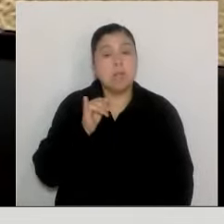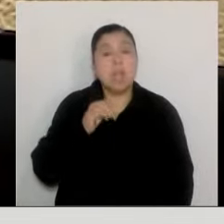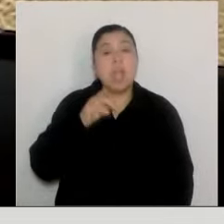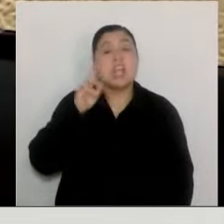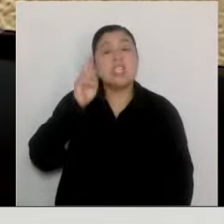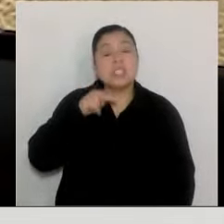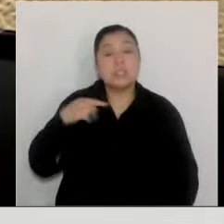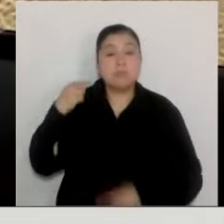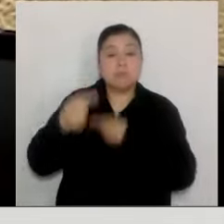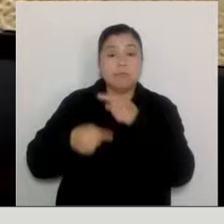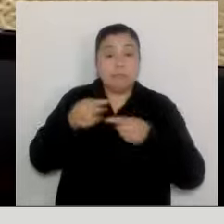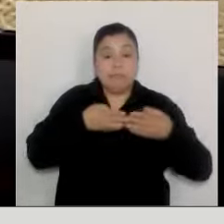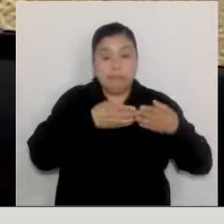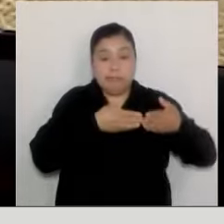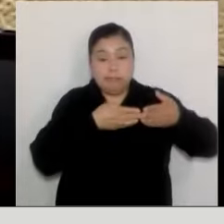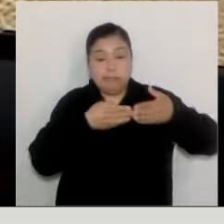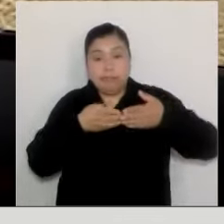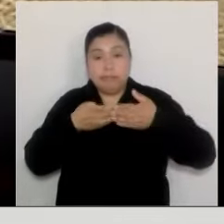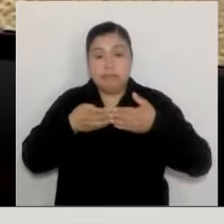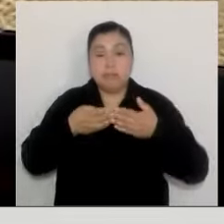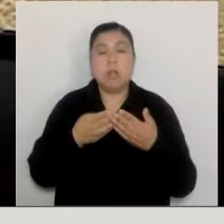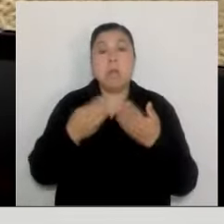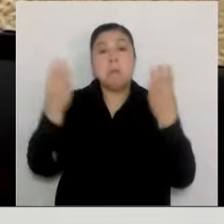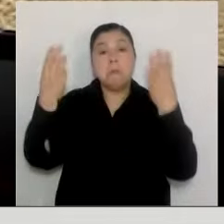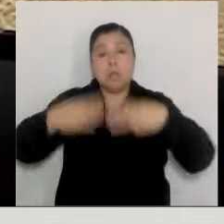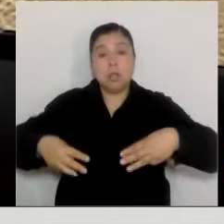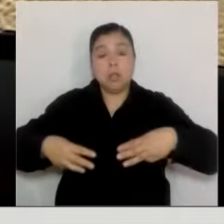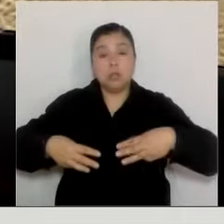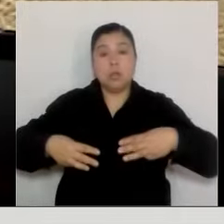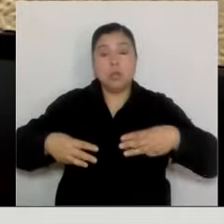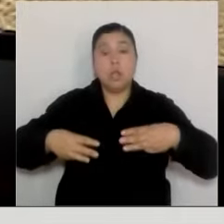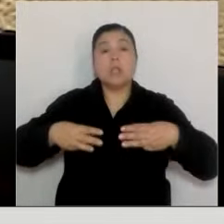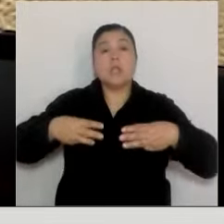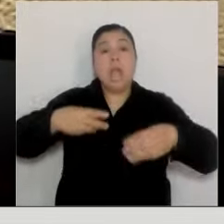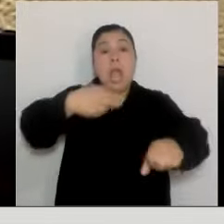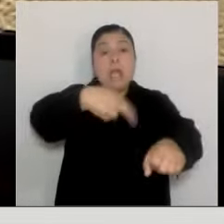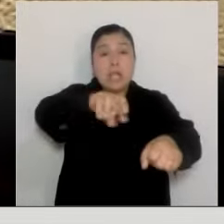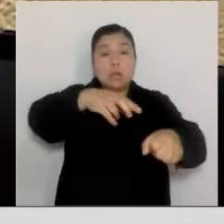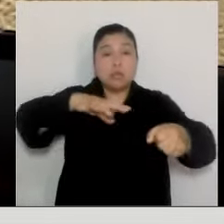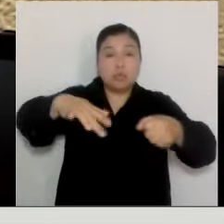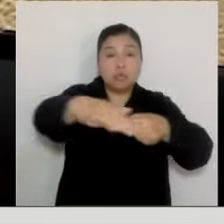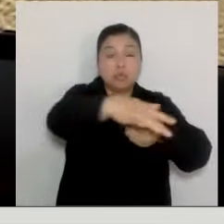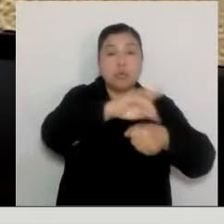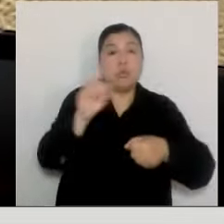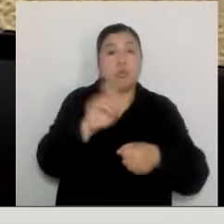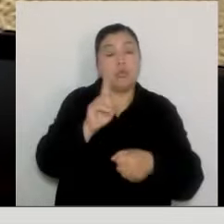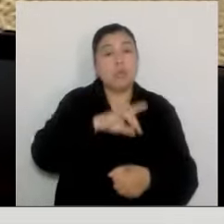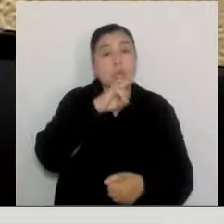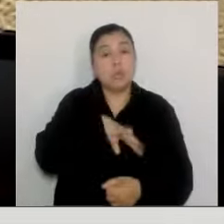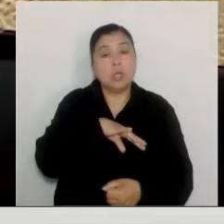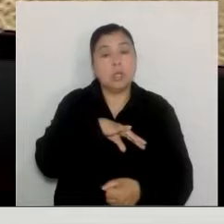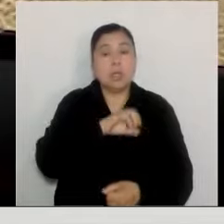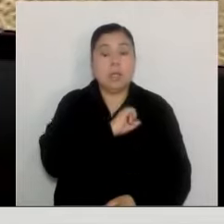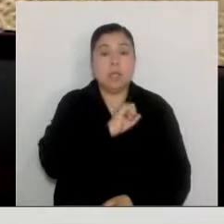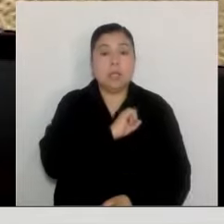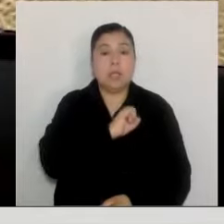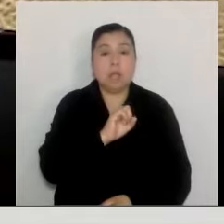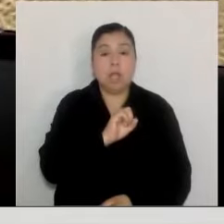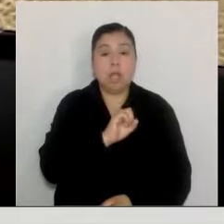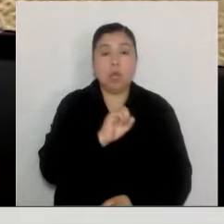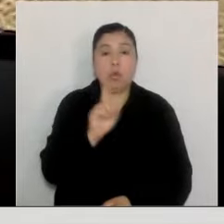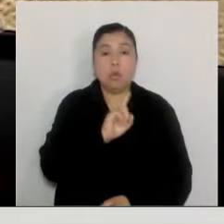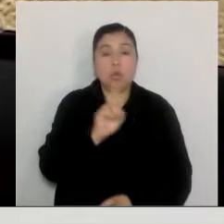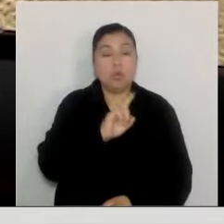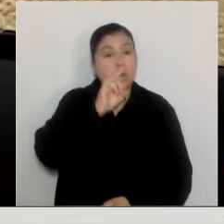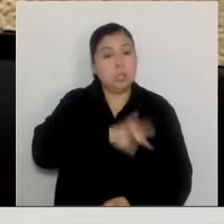gocut Magallanes y la Patagonia no serían chilenas y Santiago no es chile